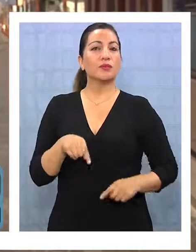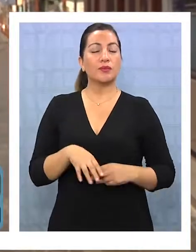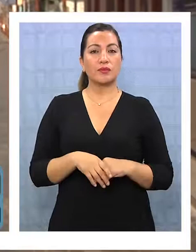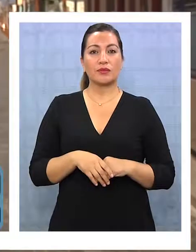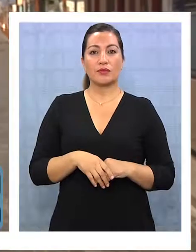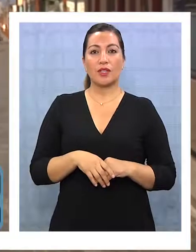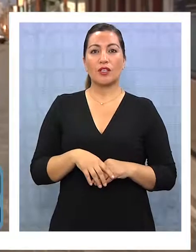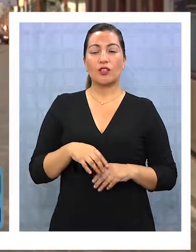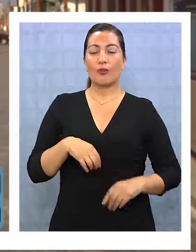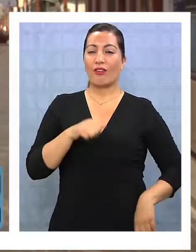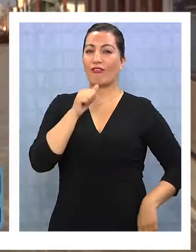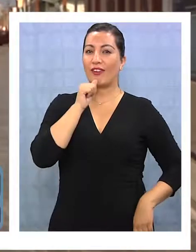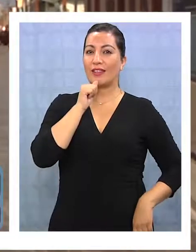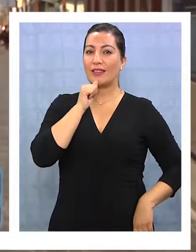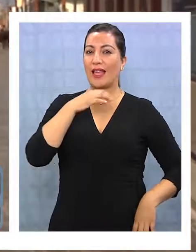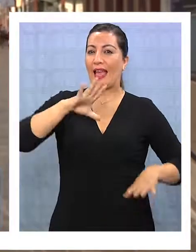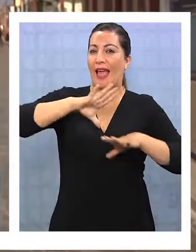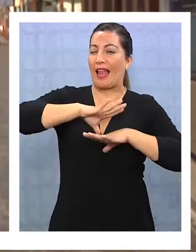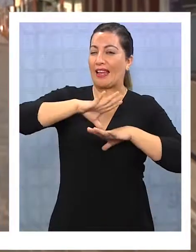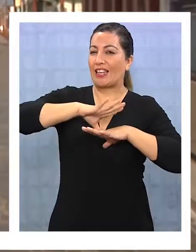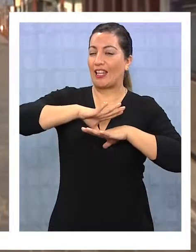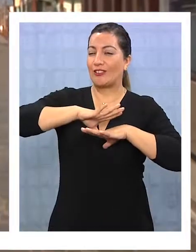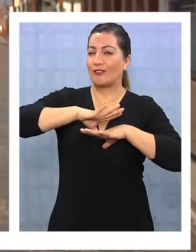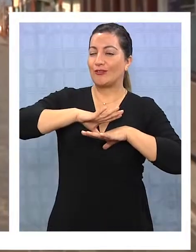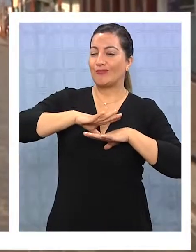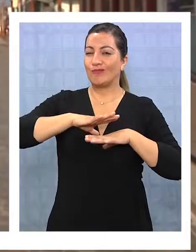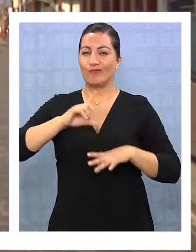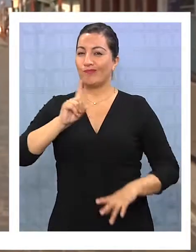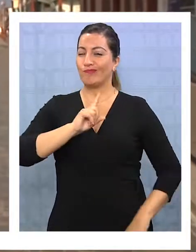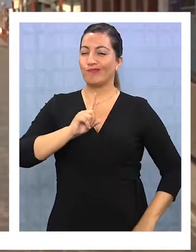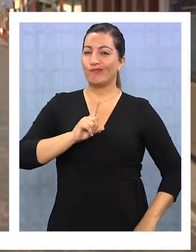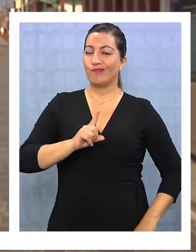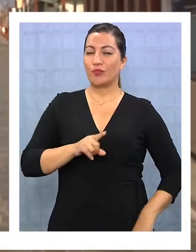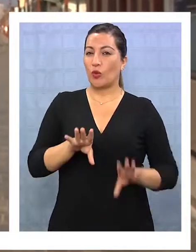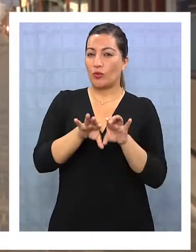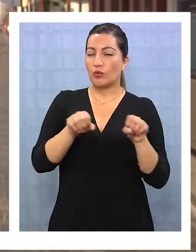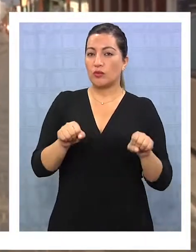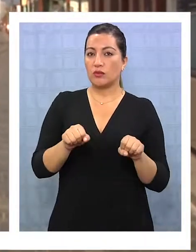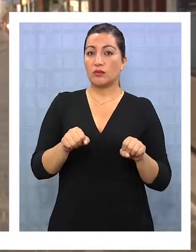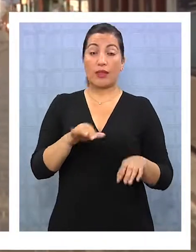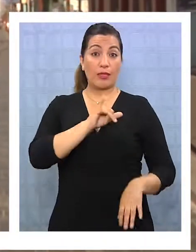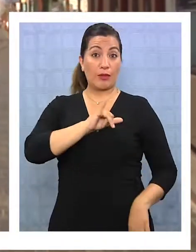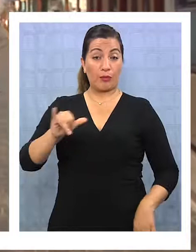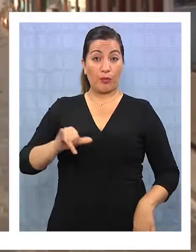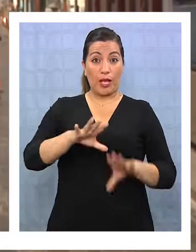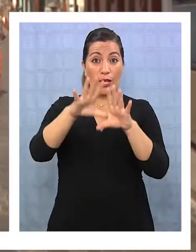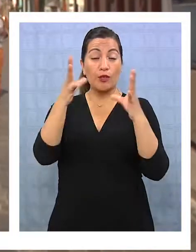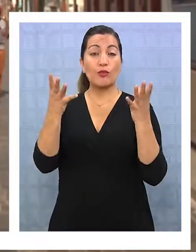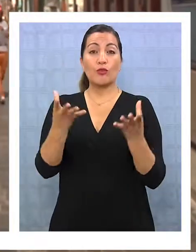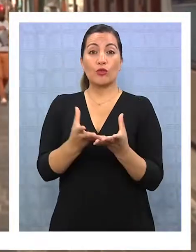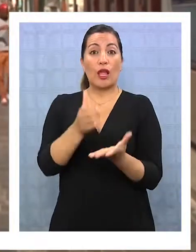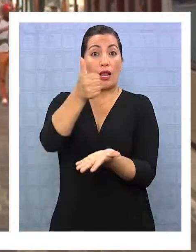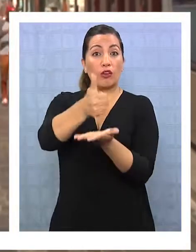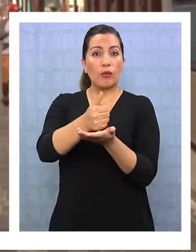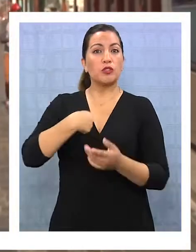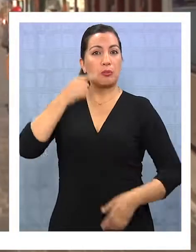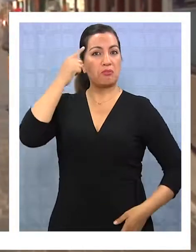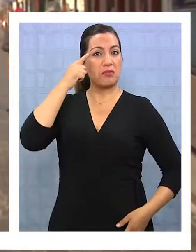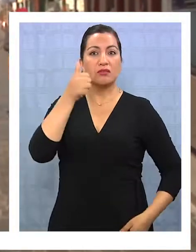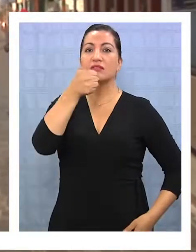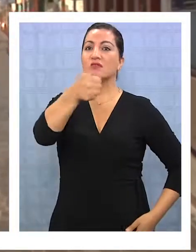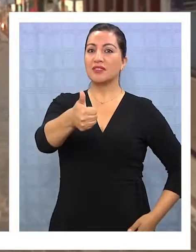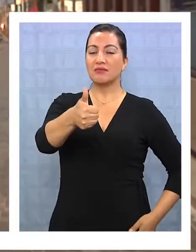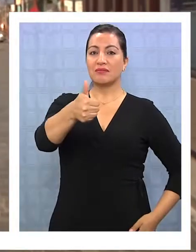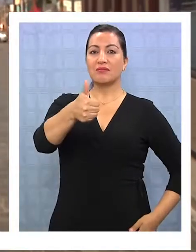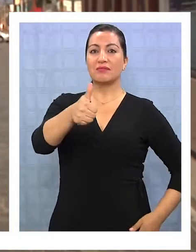no me convence el arquero, para nada. Ahora en el concierto mundial, en la Copa, yo creo que vamos a andar bien. Yo creo que